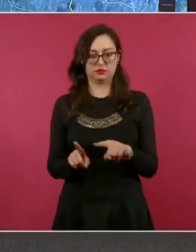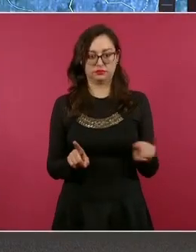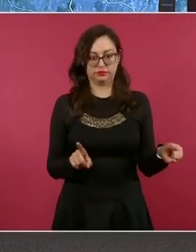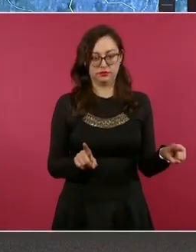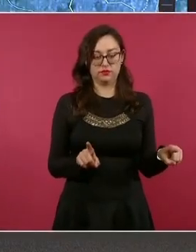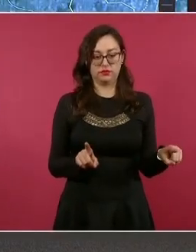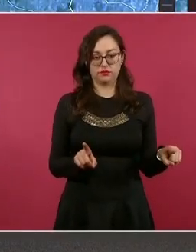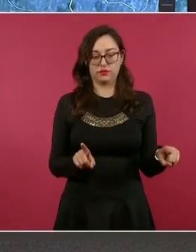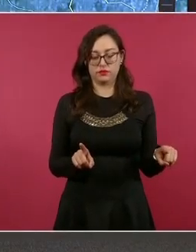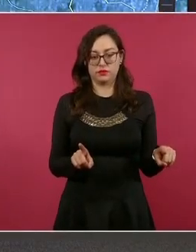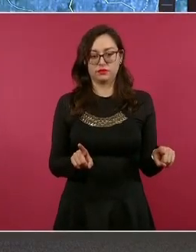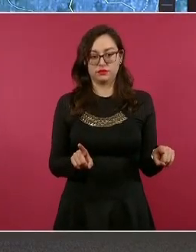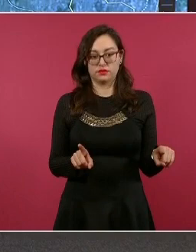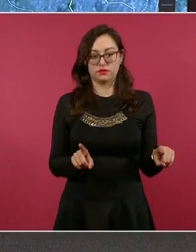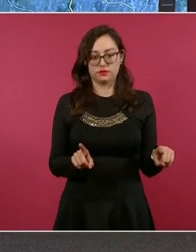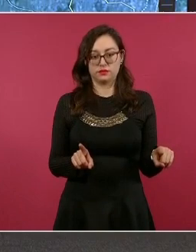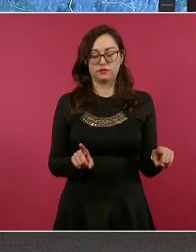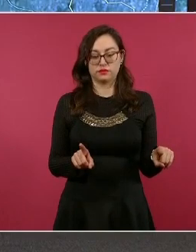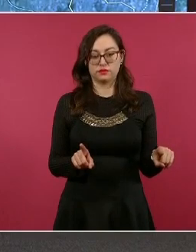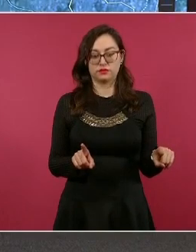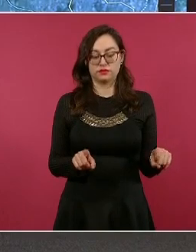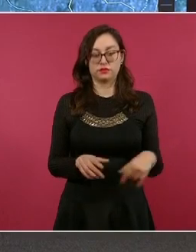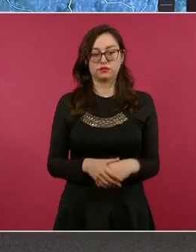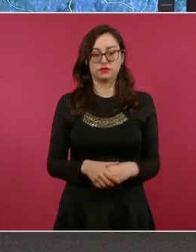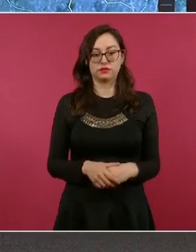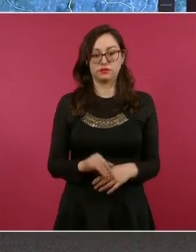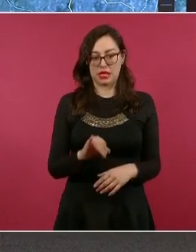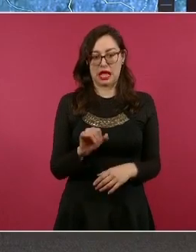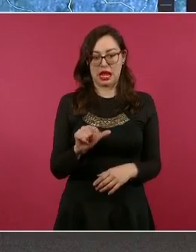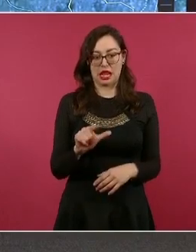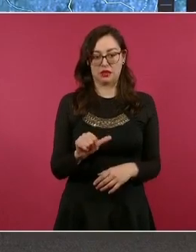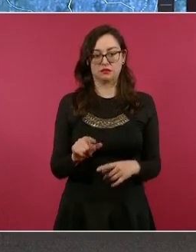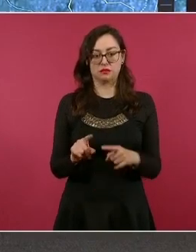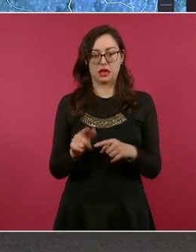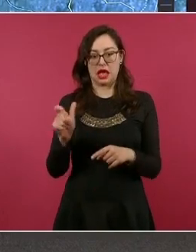De Jala, exactamente.